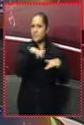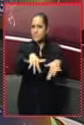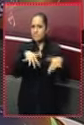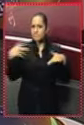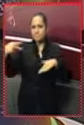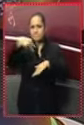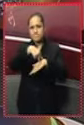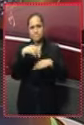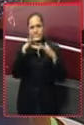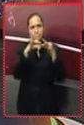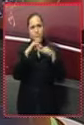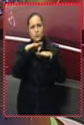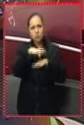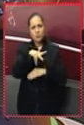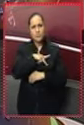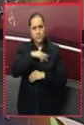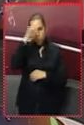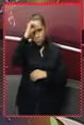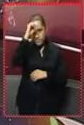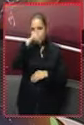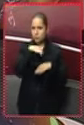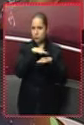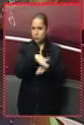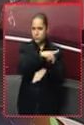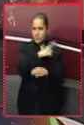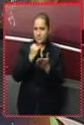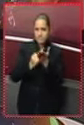su postura respecto al dictamen de la miscelánea fiscal.